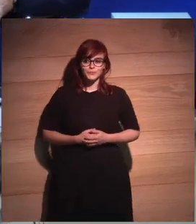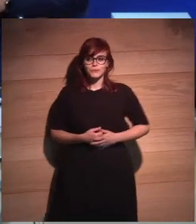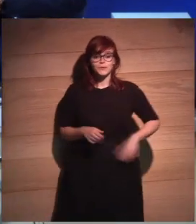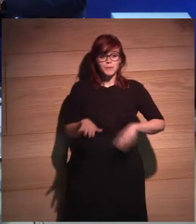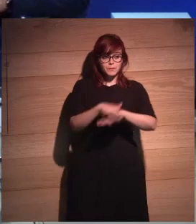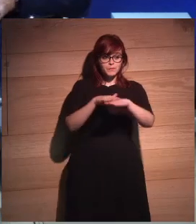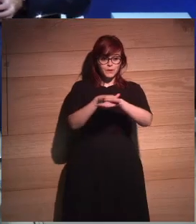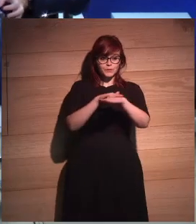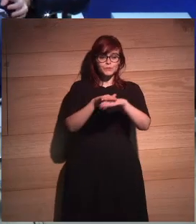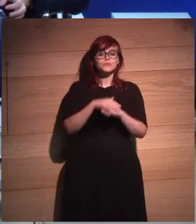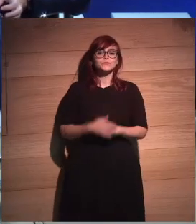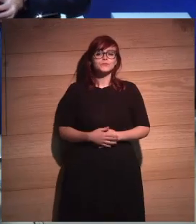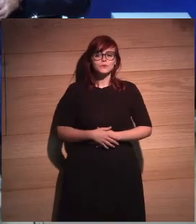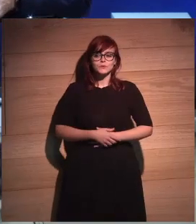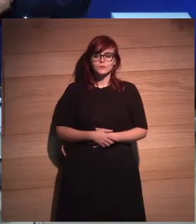Perdona.